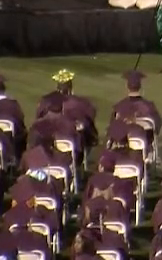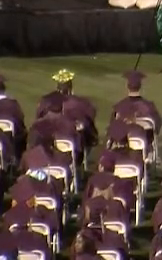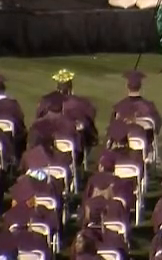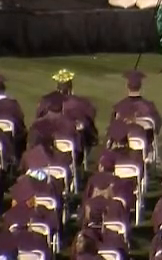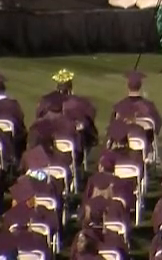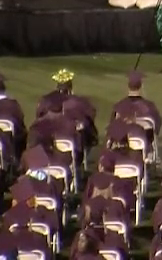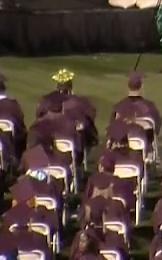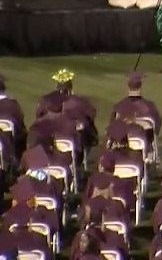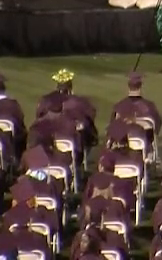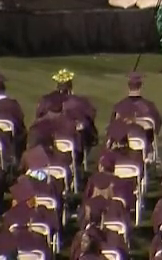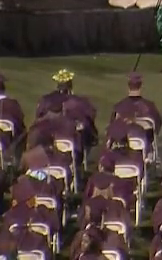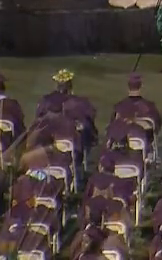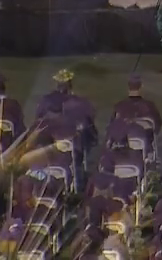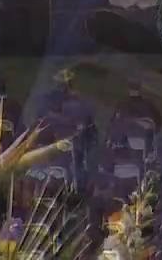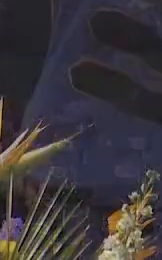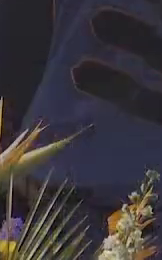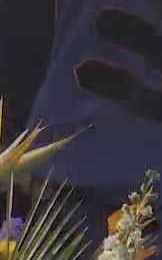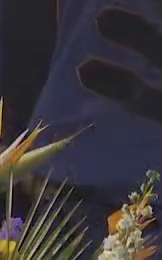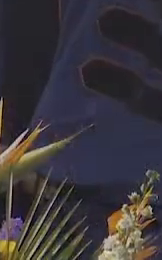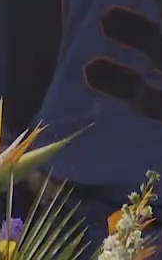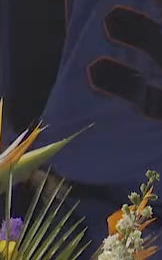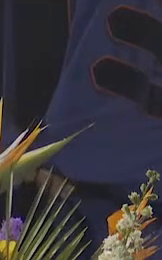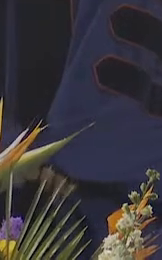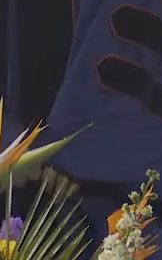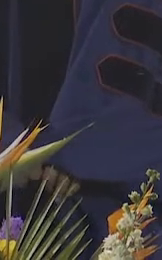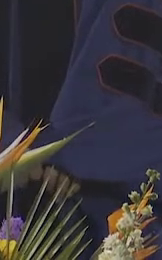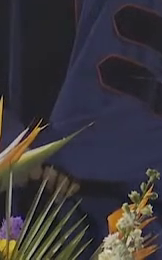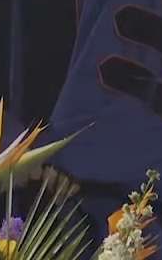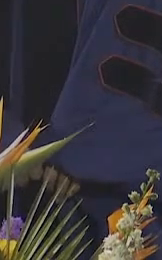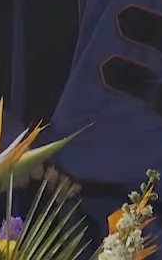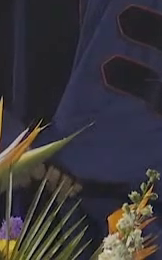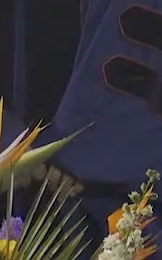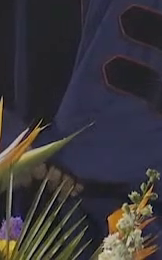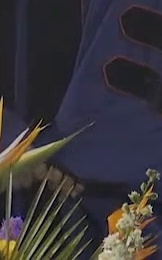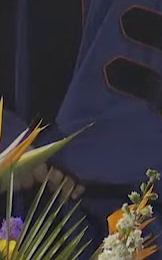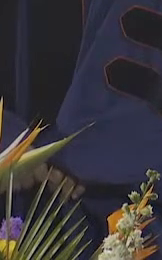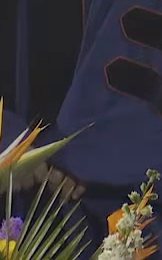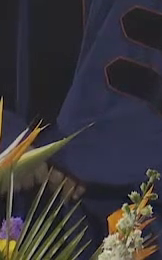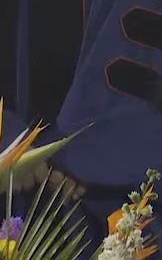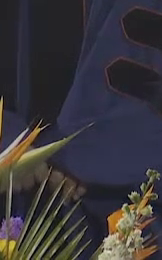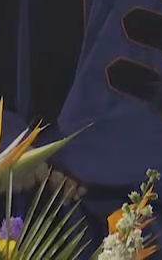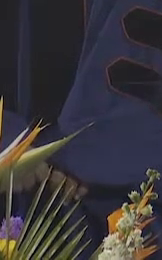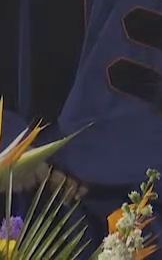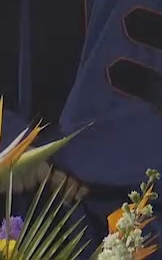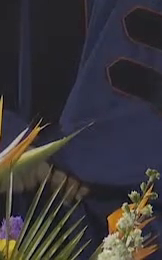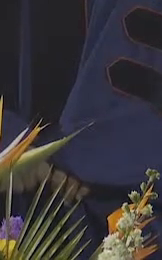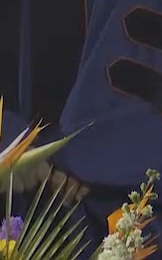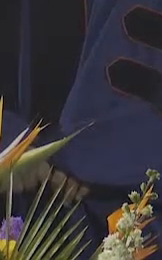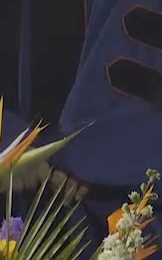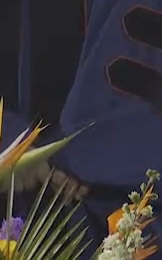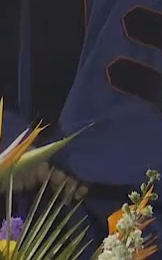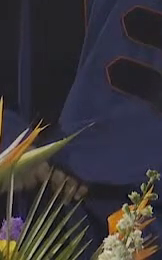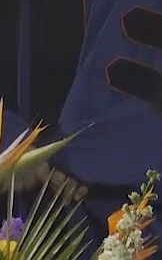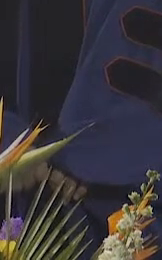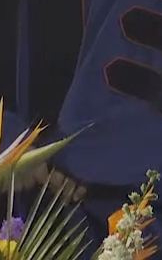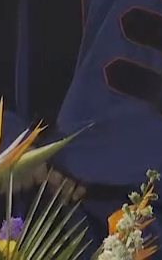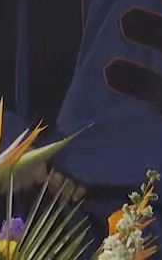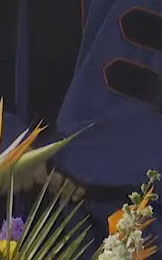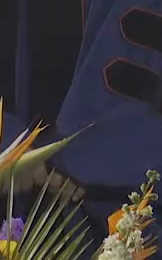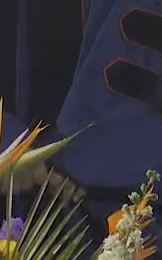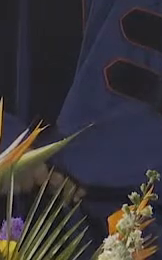que dentro de poco serán graduados de Highlands High School para celebrar